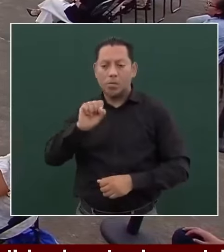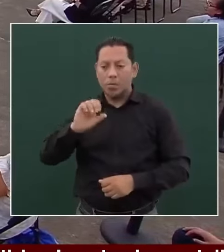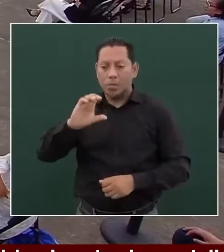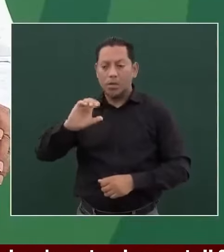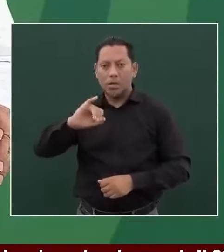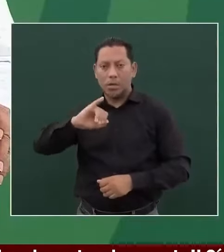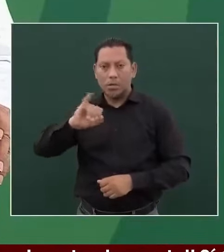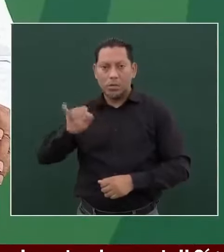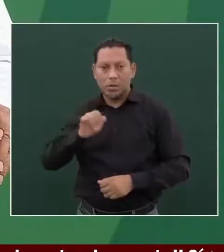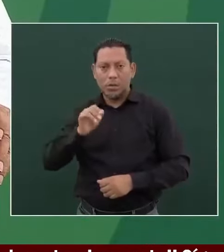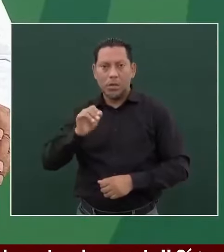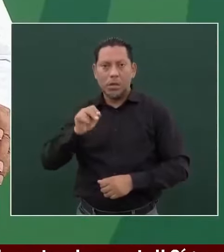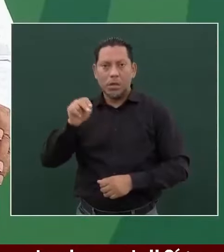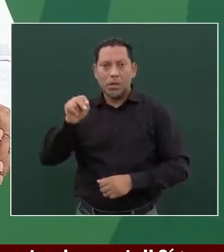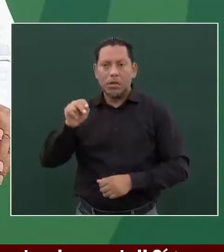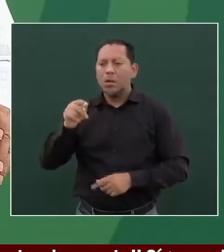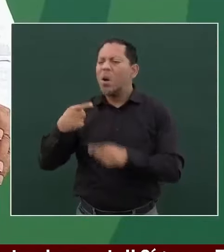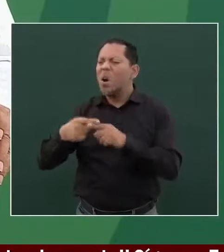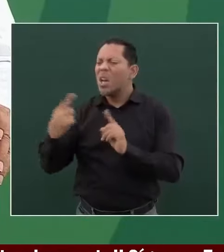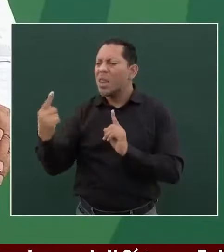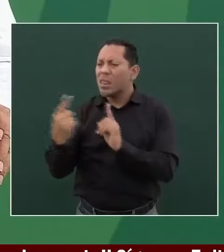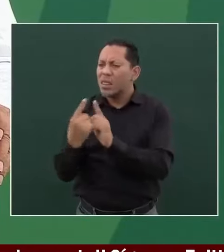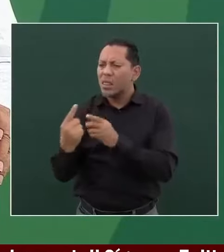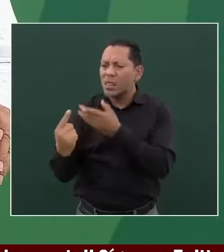Corte. ¿Con quién?